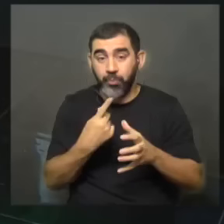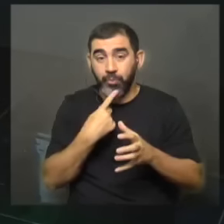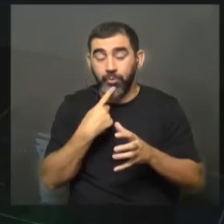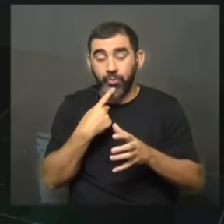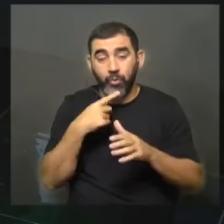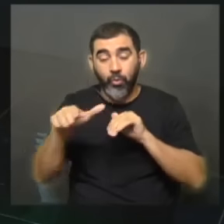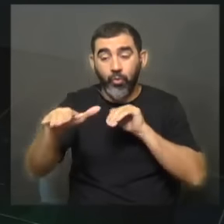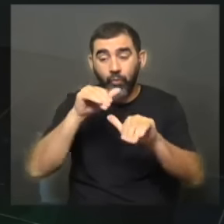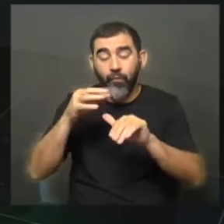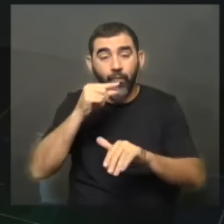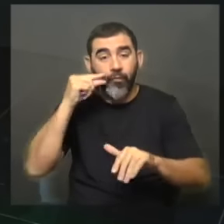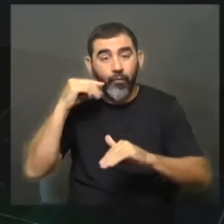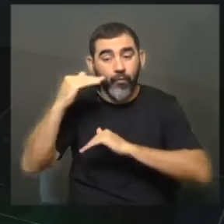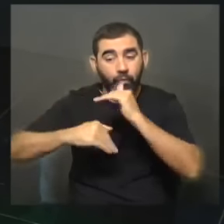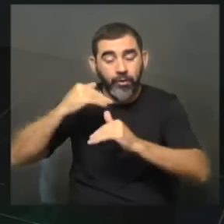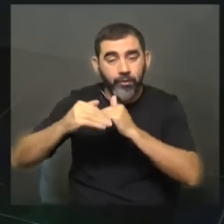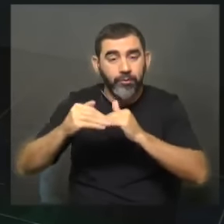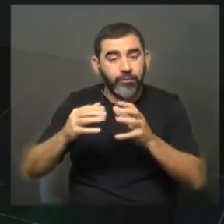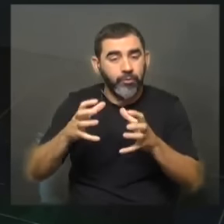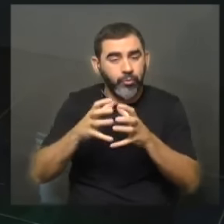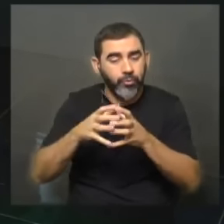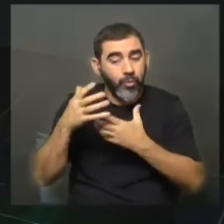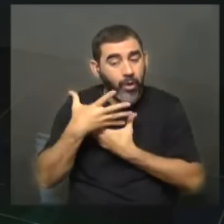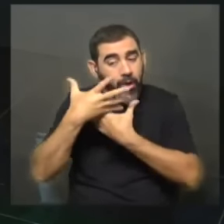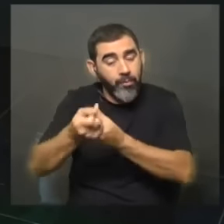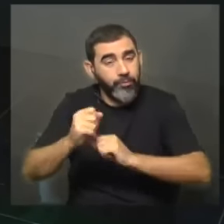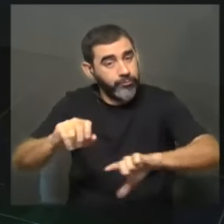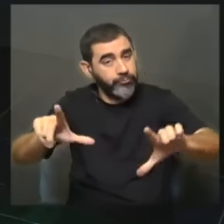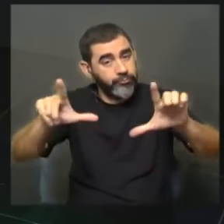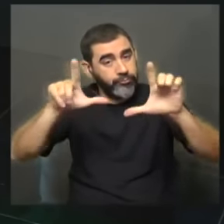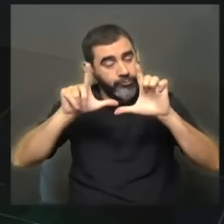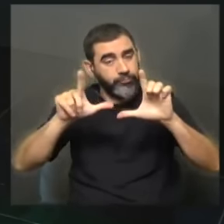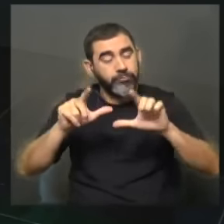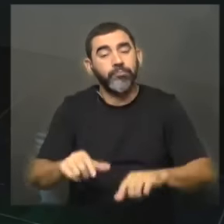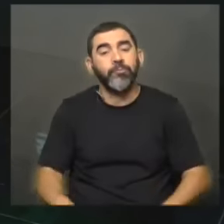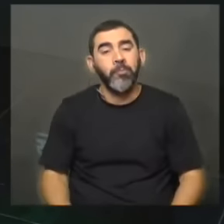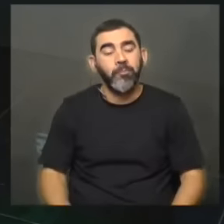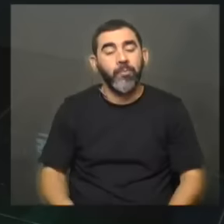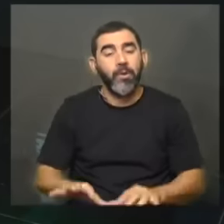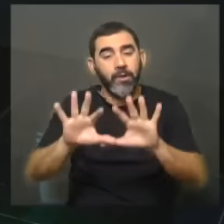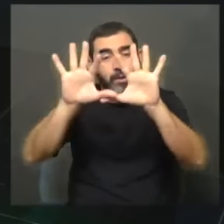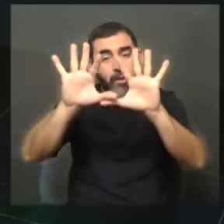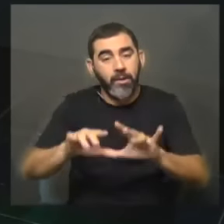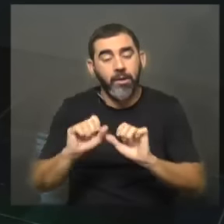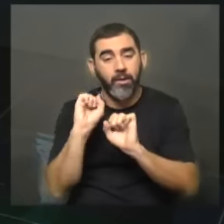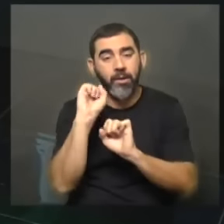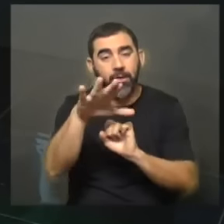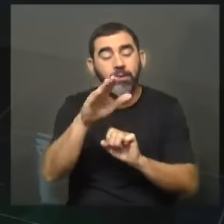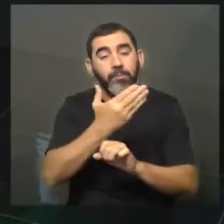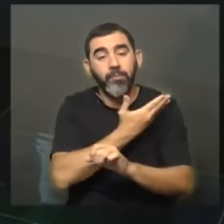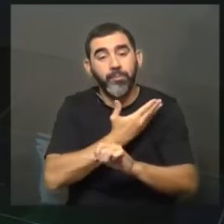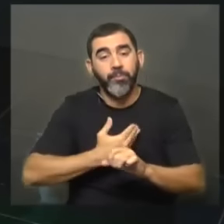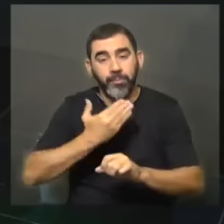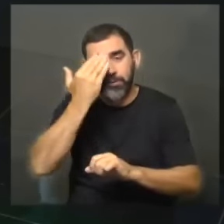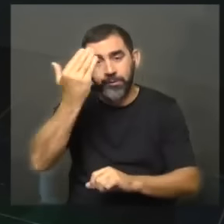interpartidista progresista donde se nuclean los sectores que apoyan justamente a Mario vergar se envió una carta sobre el tema a la presidencia del